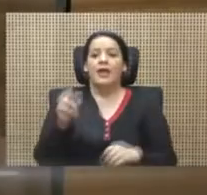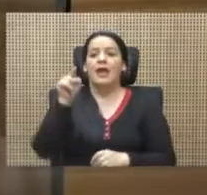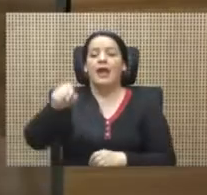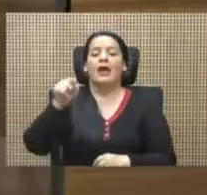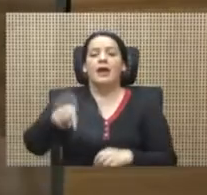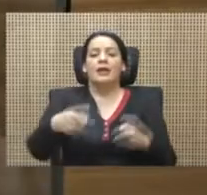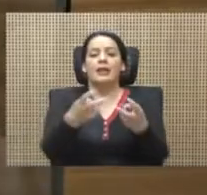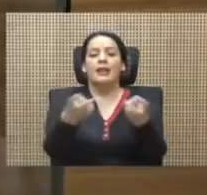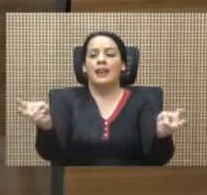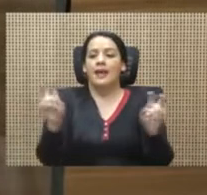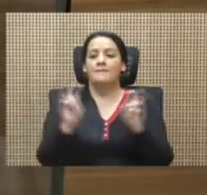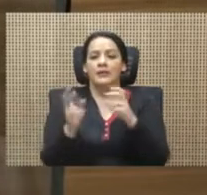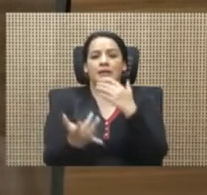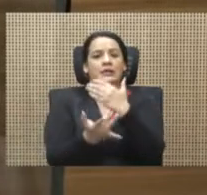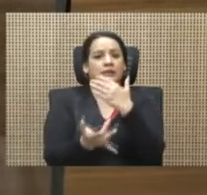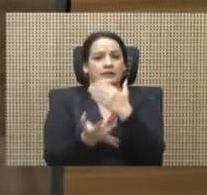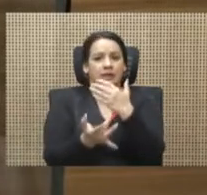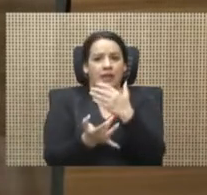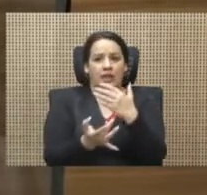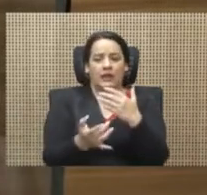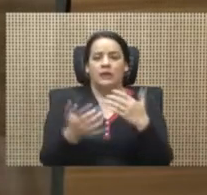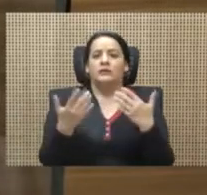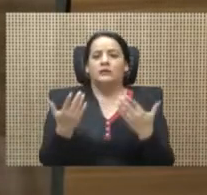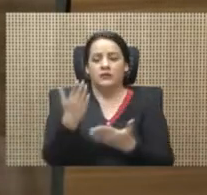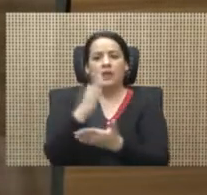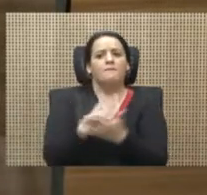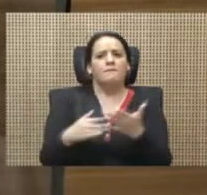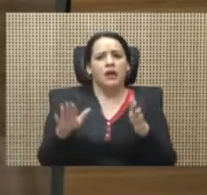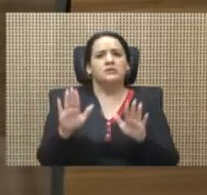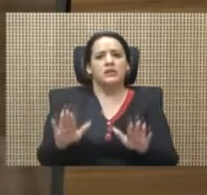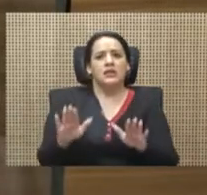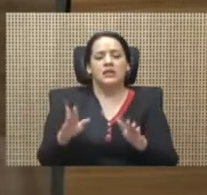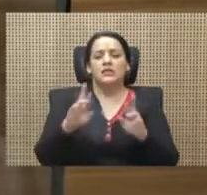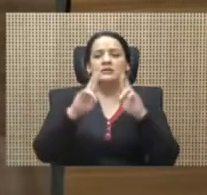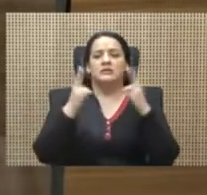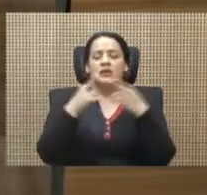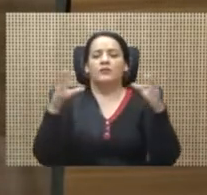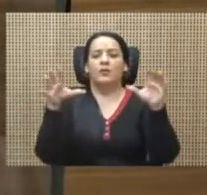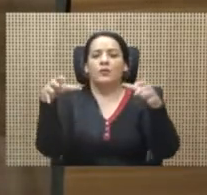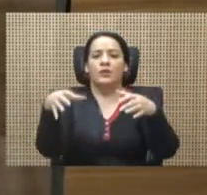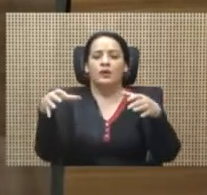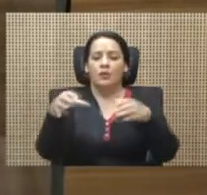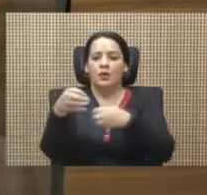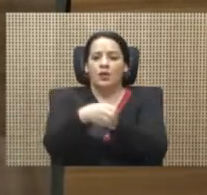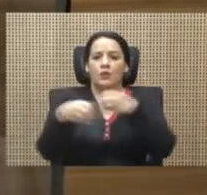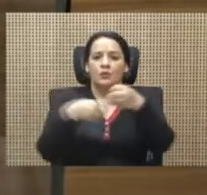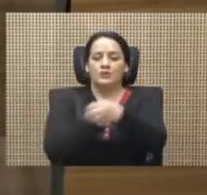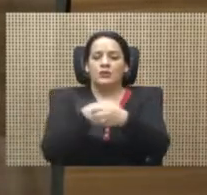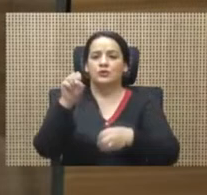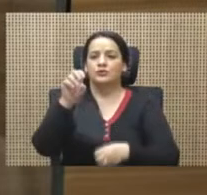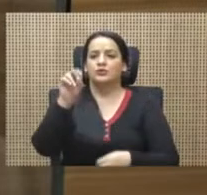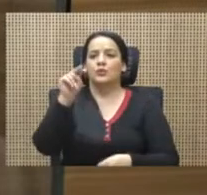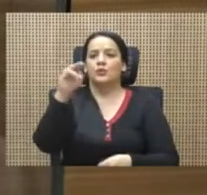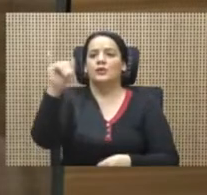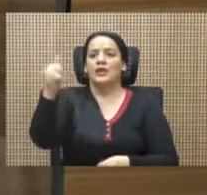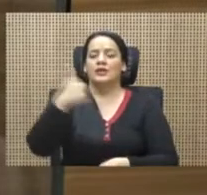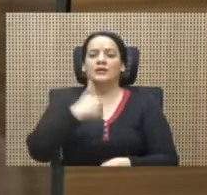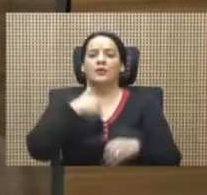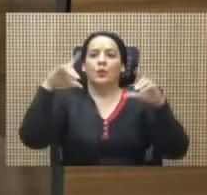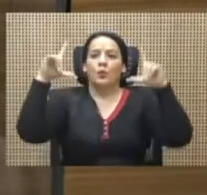mesa técnica fue totalmente parcializada, se reunieron en el despacho de doña Sonia, del que yo tengo